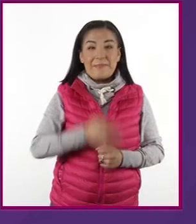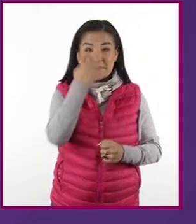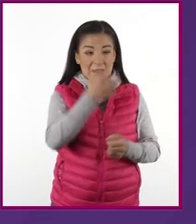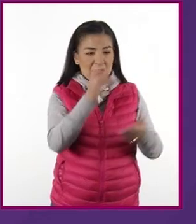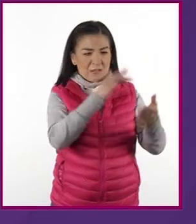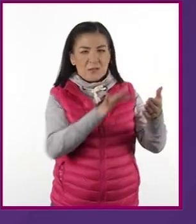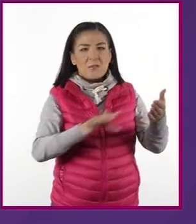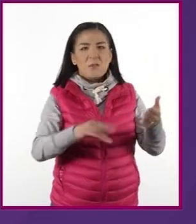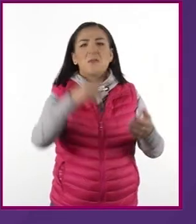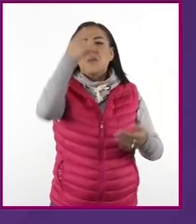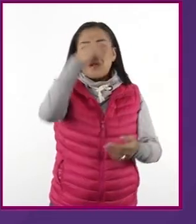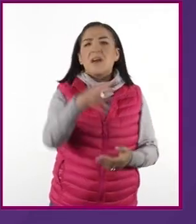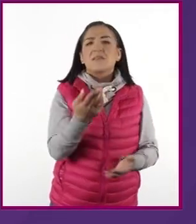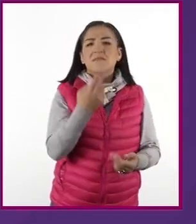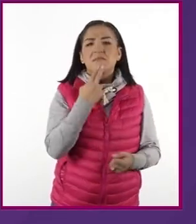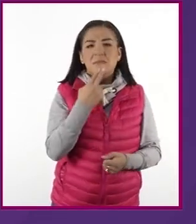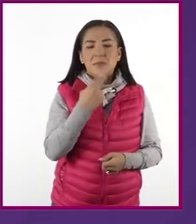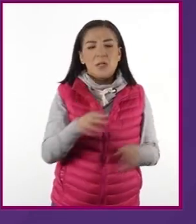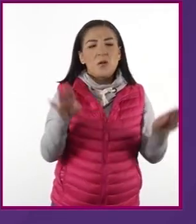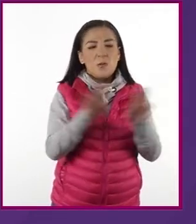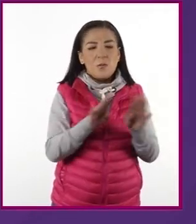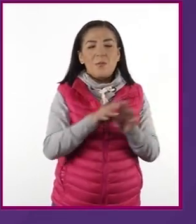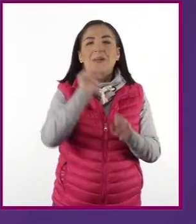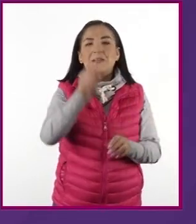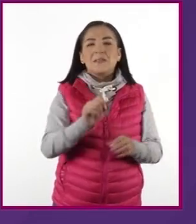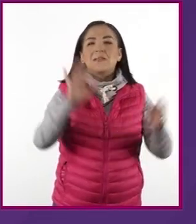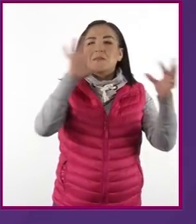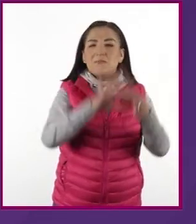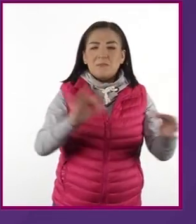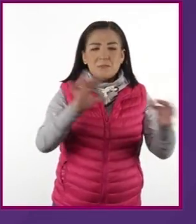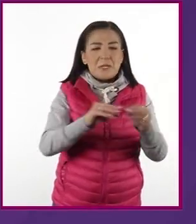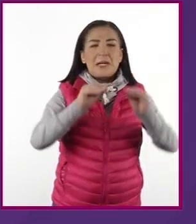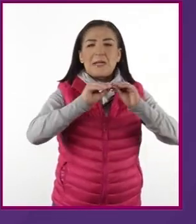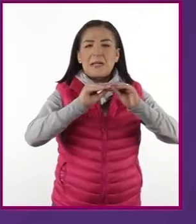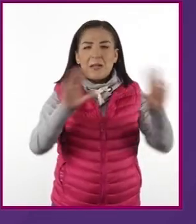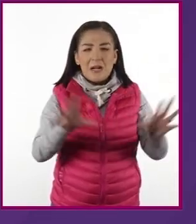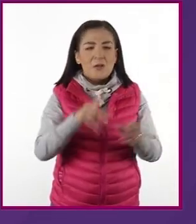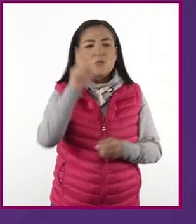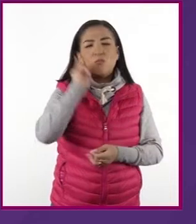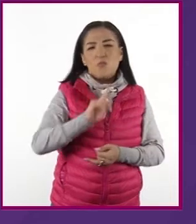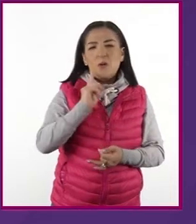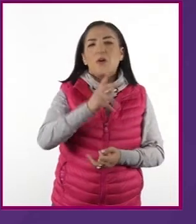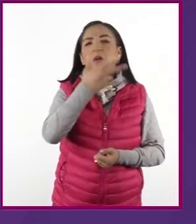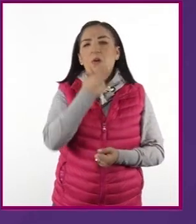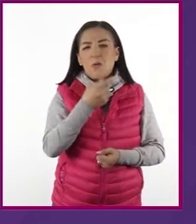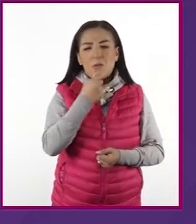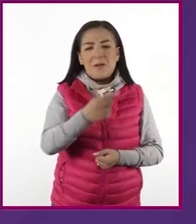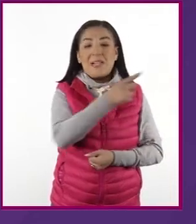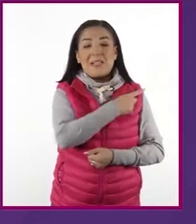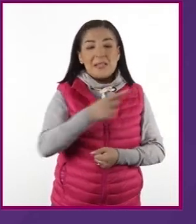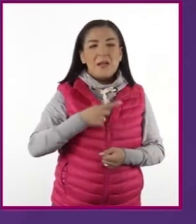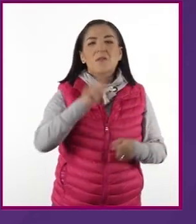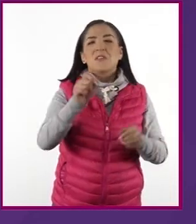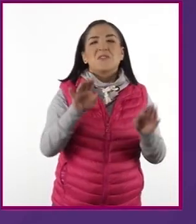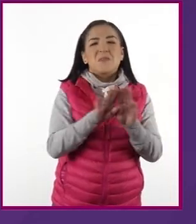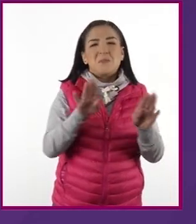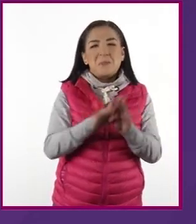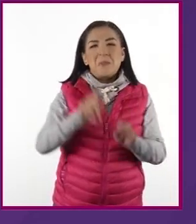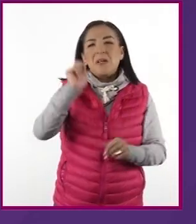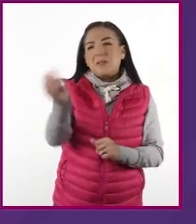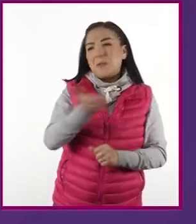por parte del lector, hombre o mujer. Debe superar viejas nociones, imágenes